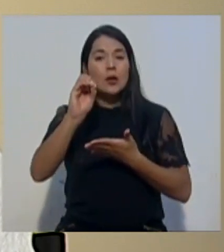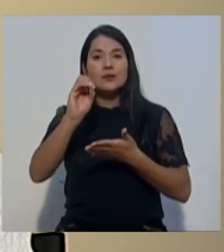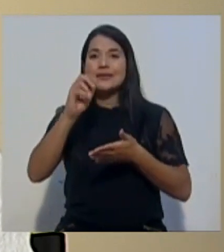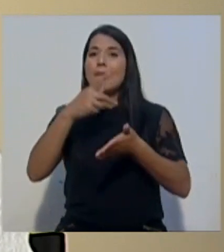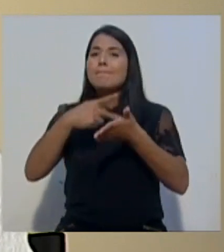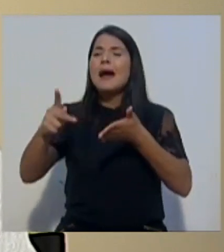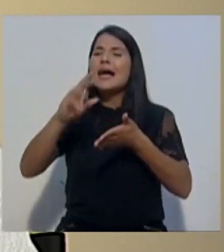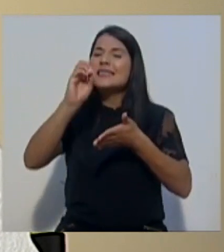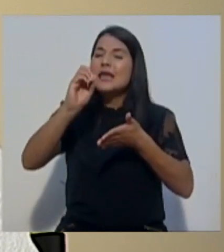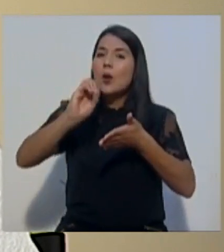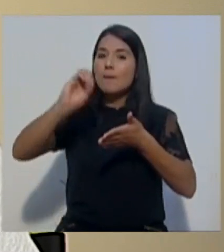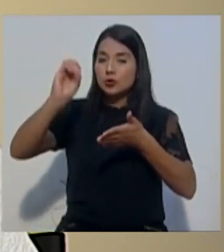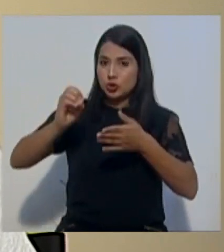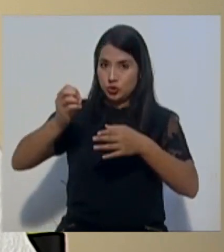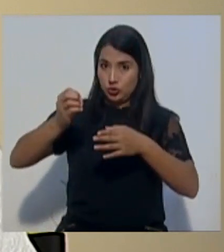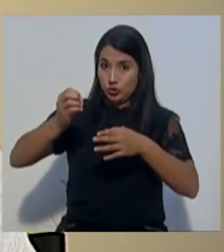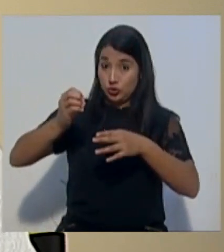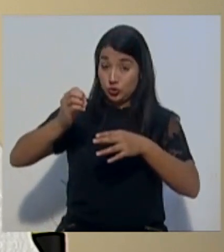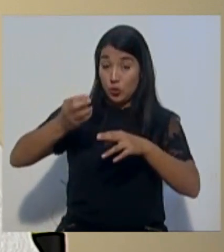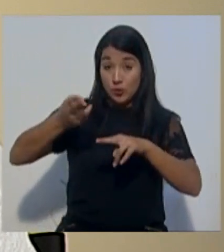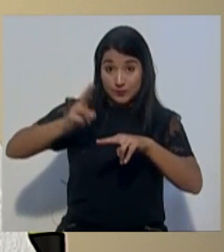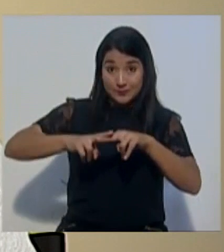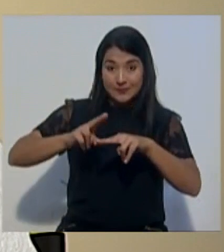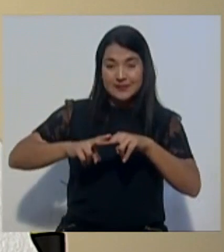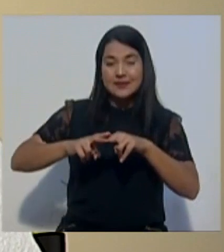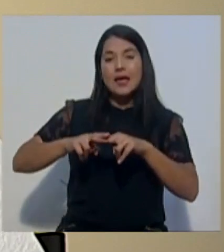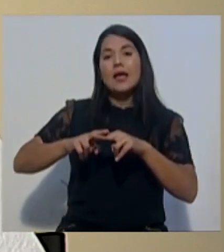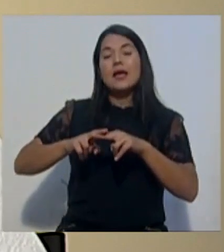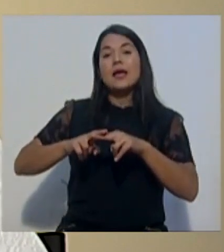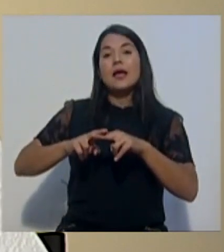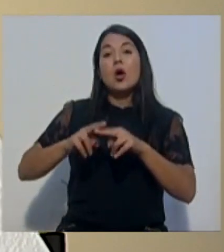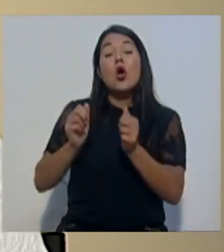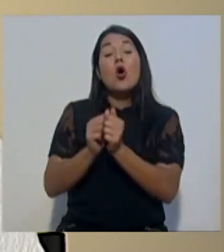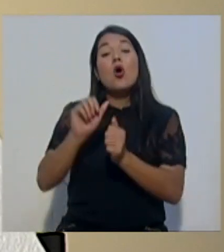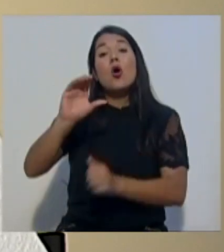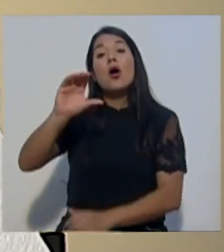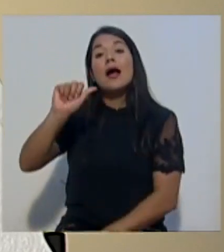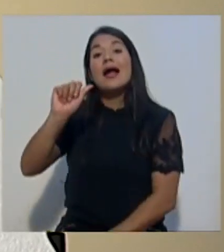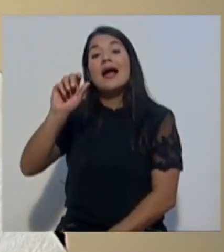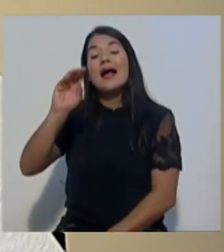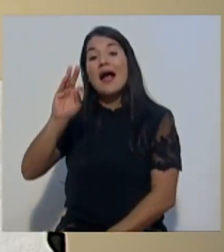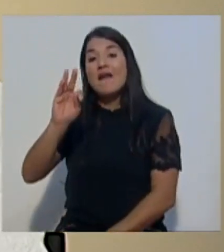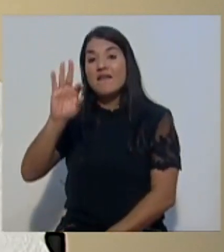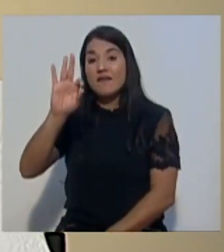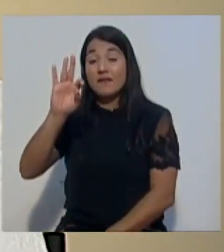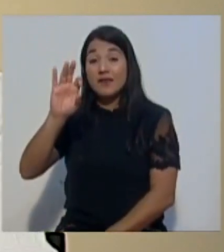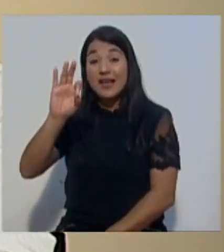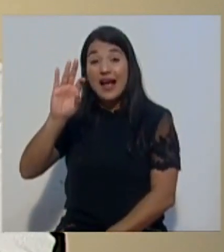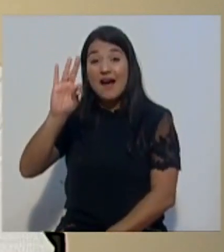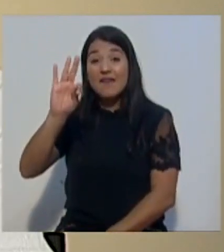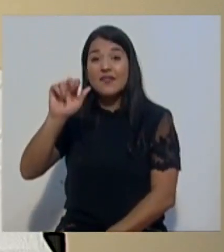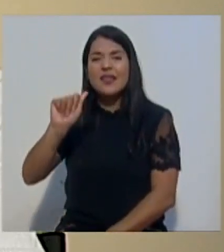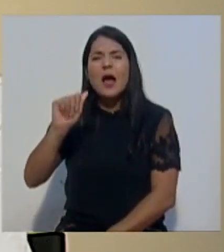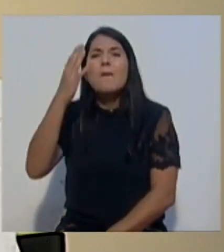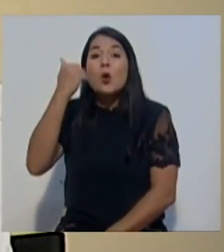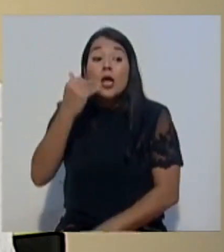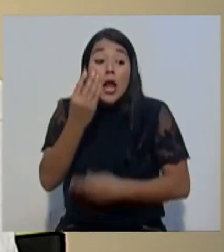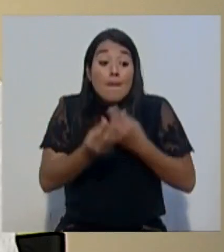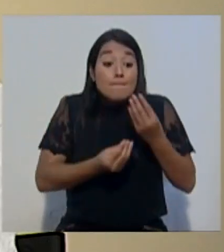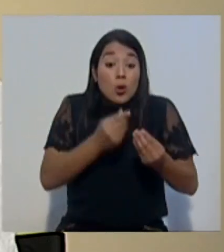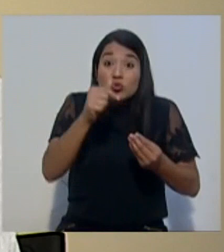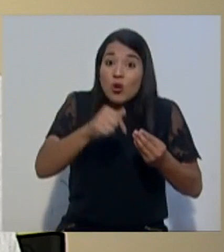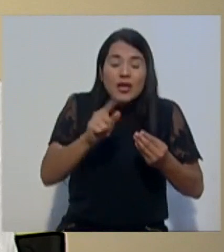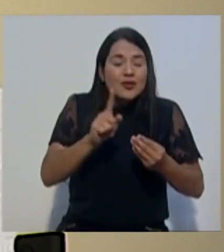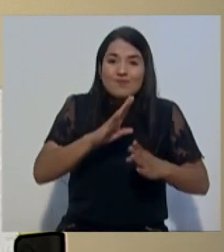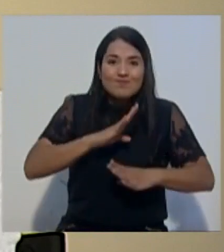contingente arancelario con el CAFTA, que entra con un arancel parcial, y eso se mezcla con el precio de